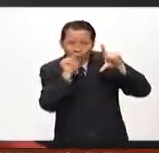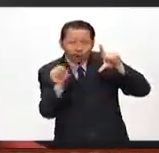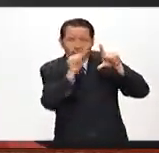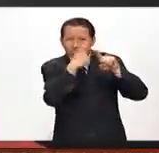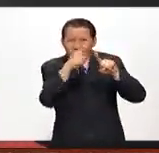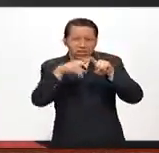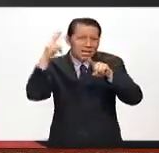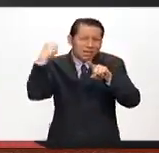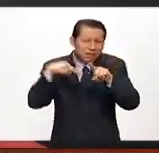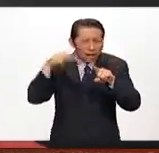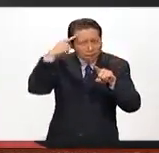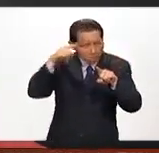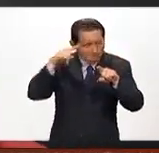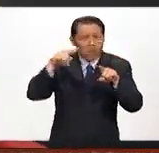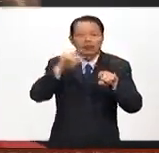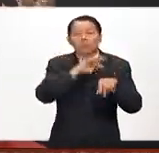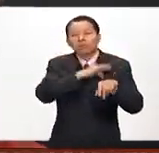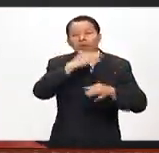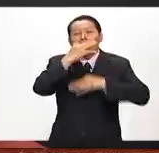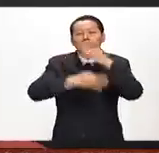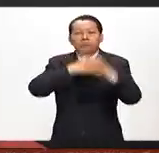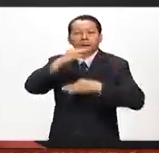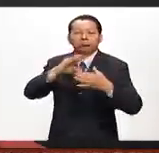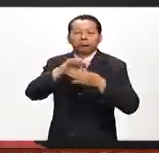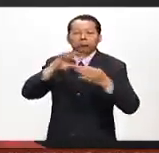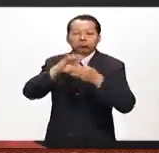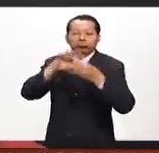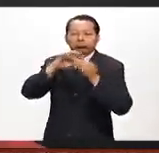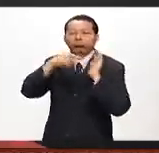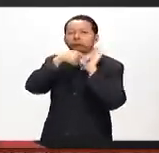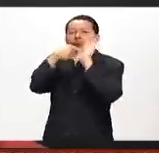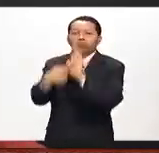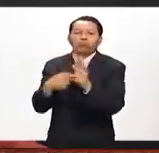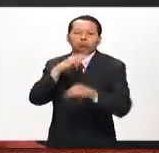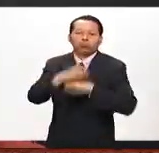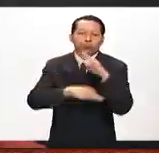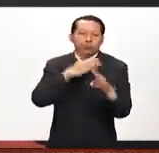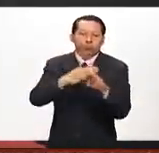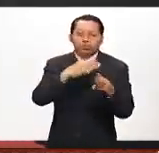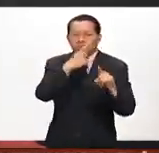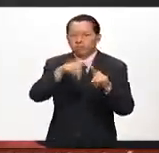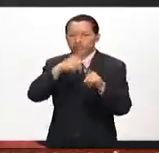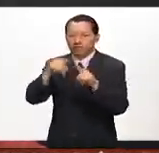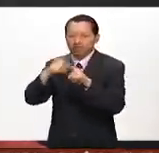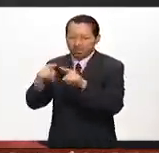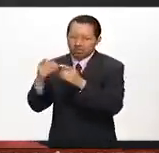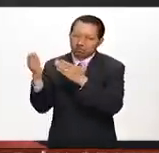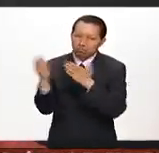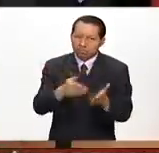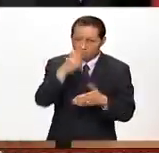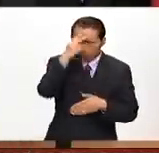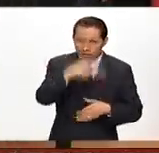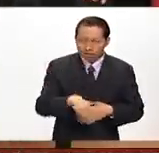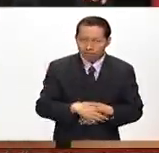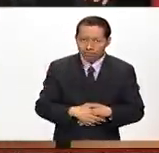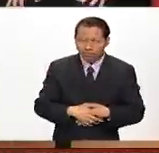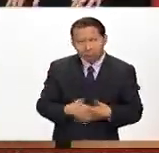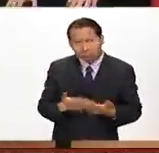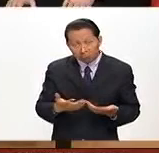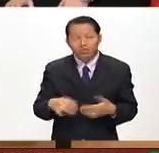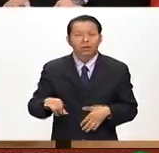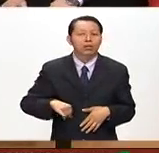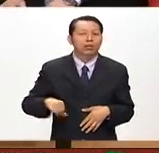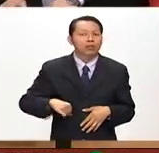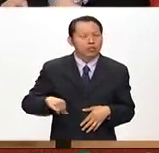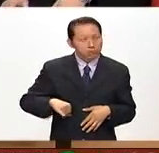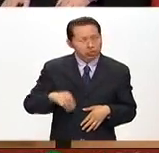súper promotor de tu destino ante el mundo, no de otros destinos del mundo en tu país, ¿no? Claro. Pues muy interesante, sin duda